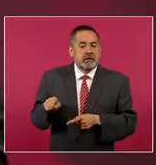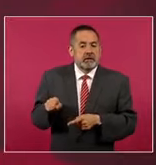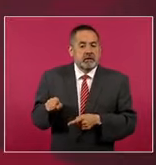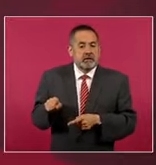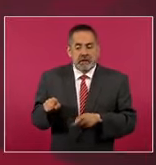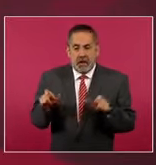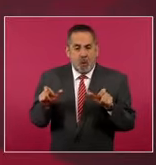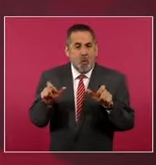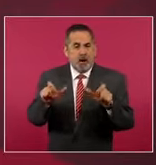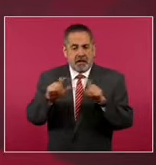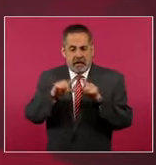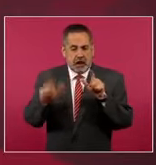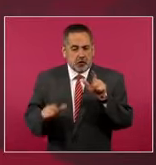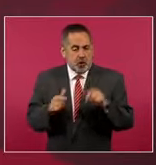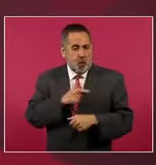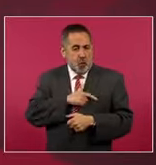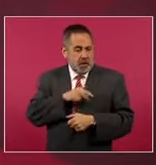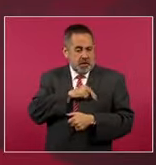Guardia